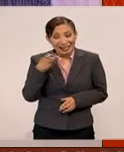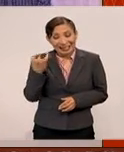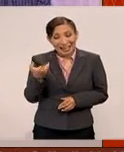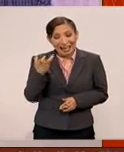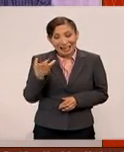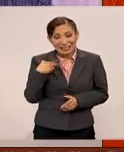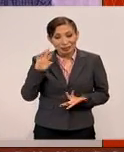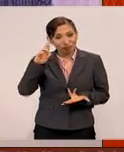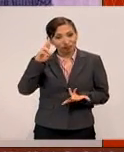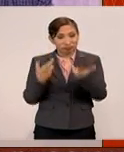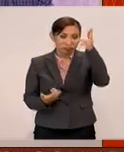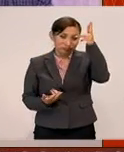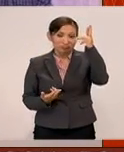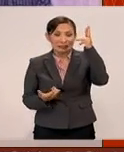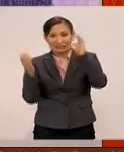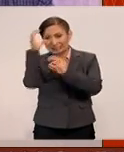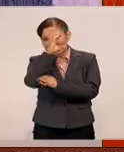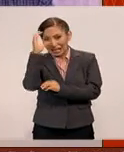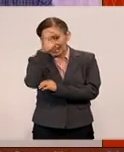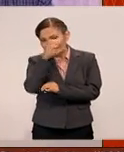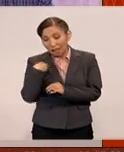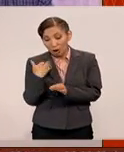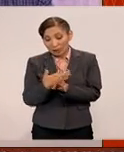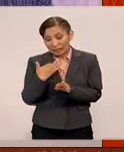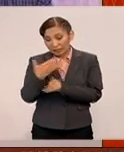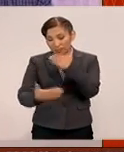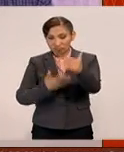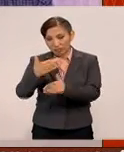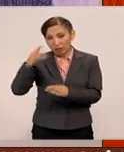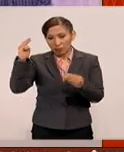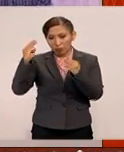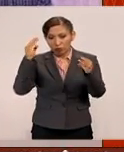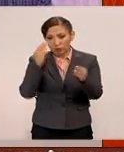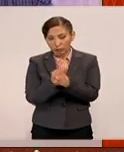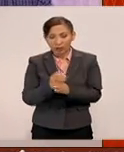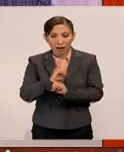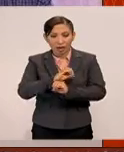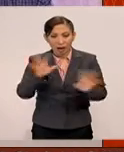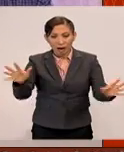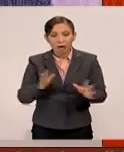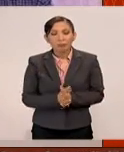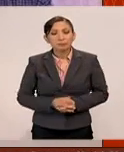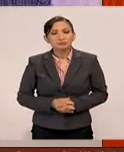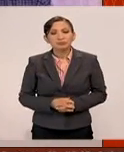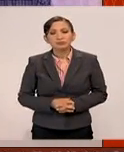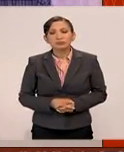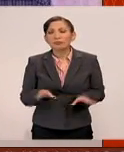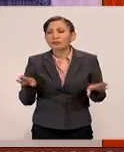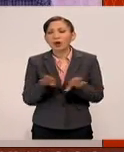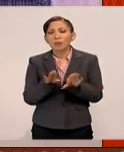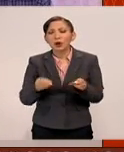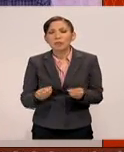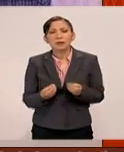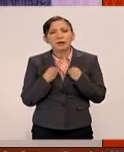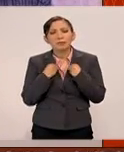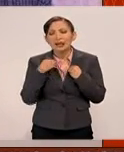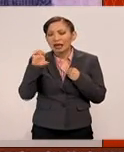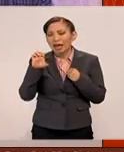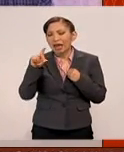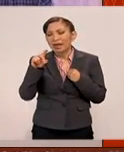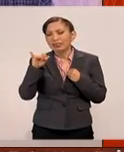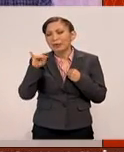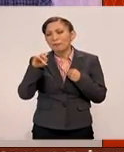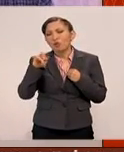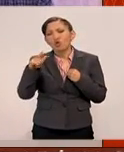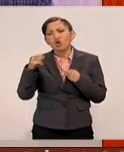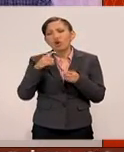la revolución científica que se está viviendo en todo el mundo. Claro. ¿Cómo es vivir en un país como Edimburgo, una